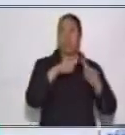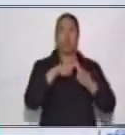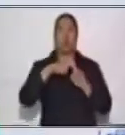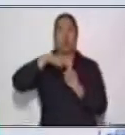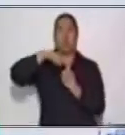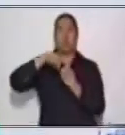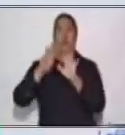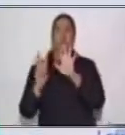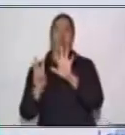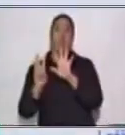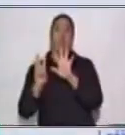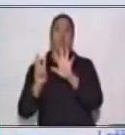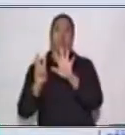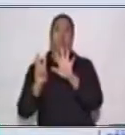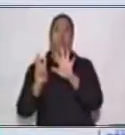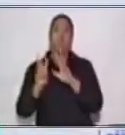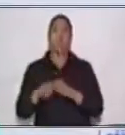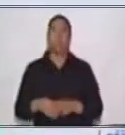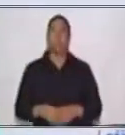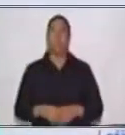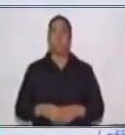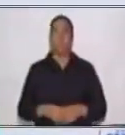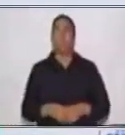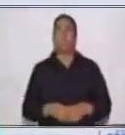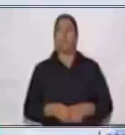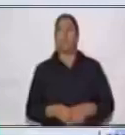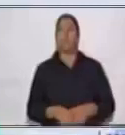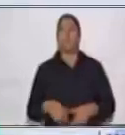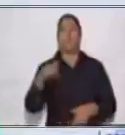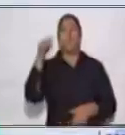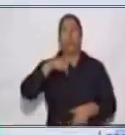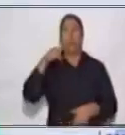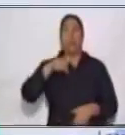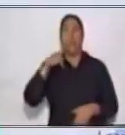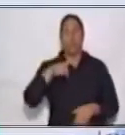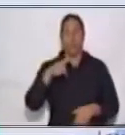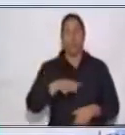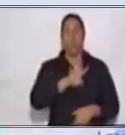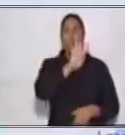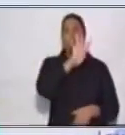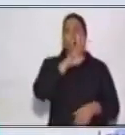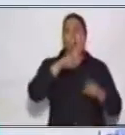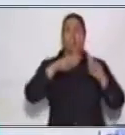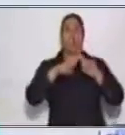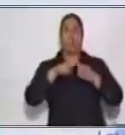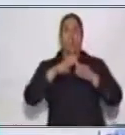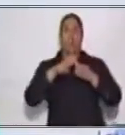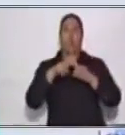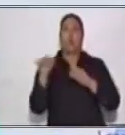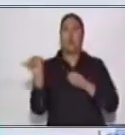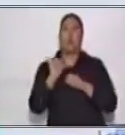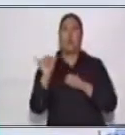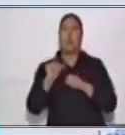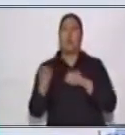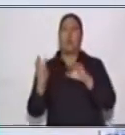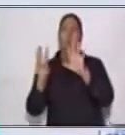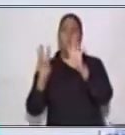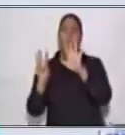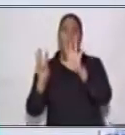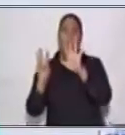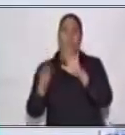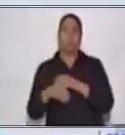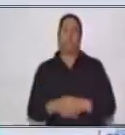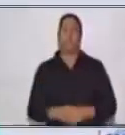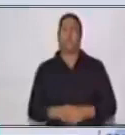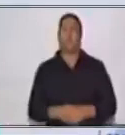8. Acá 4x ahora me va a quedar igual a 8